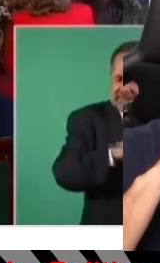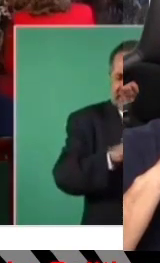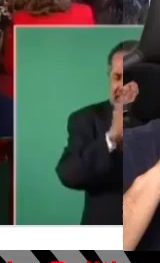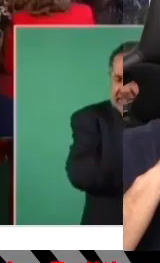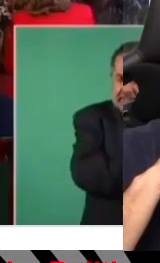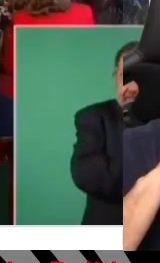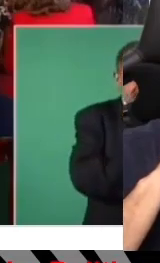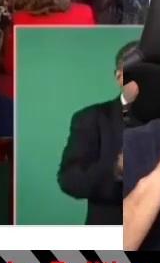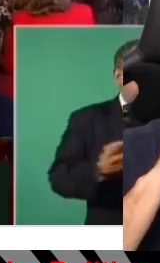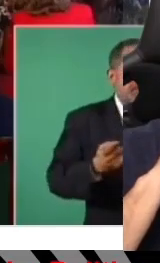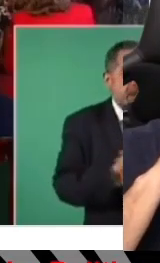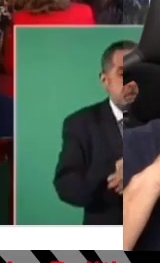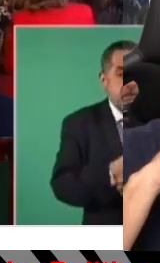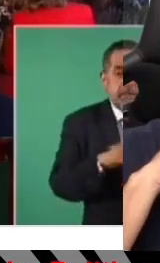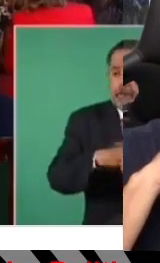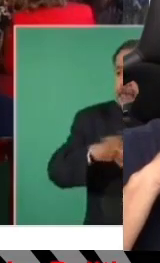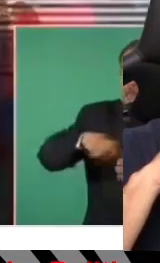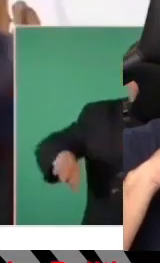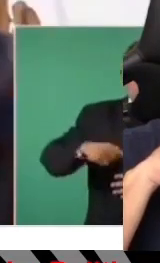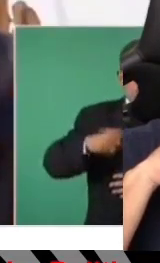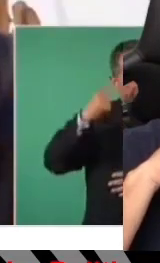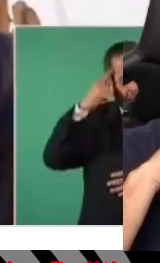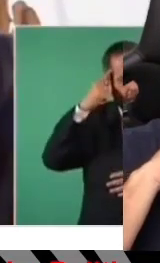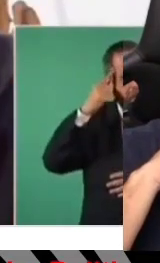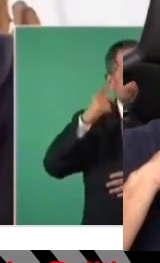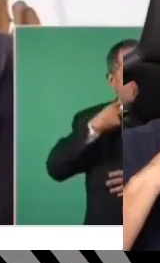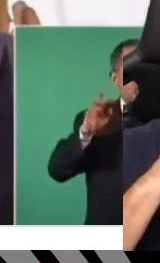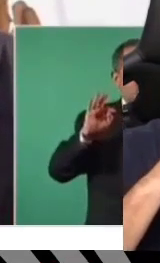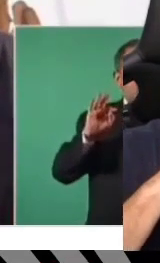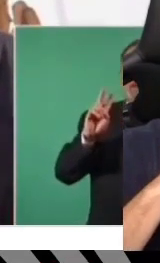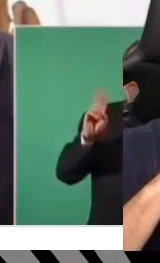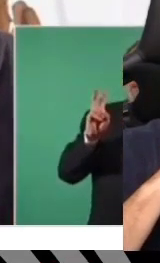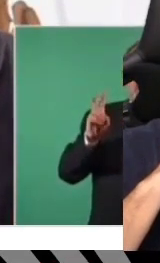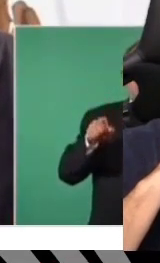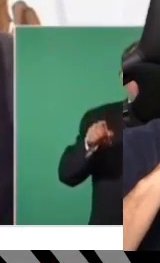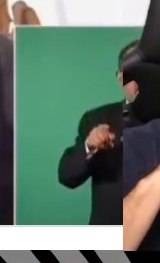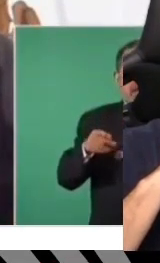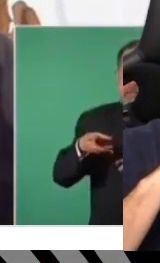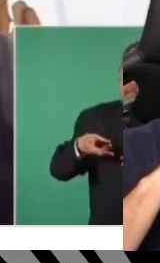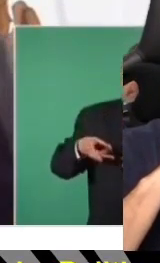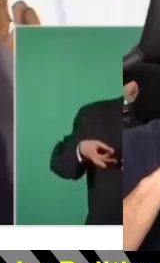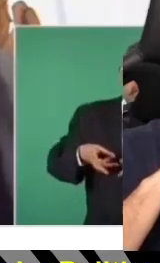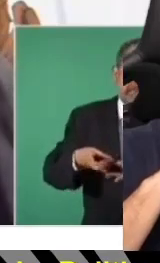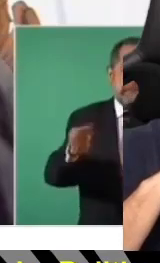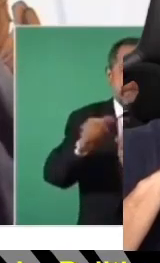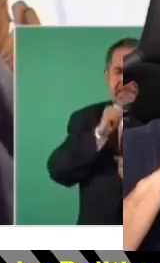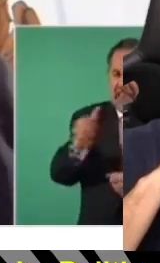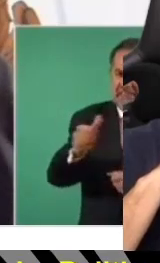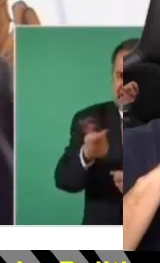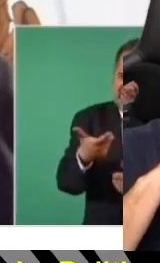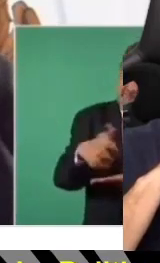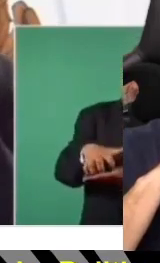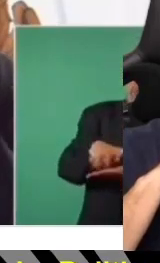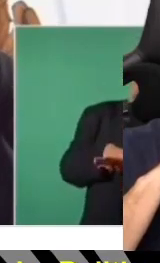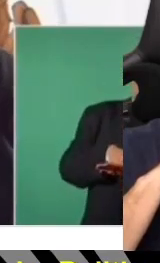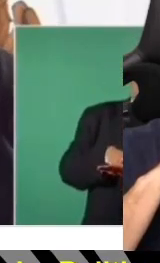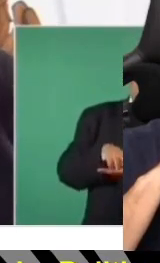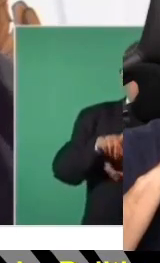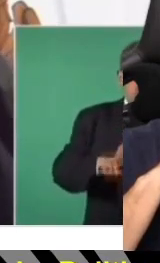reitero, se puso en práctica una política de austeridad republicana. En